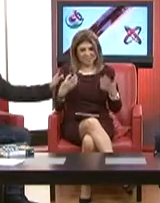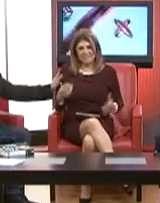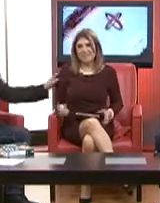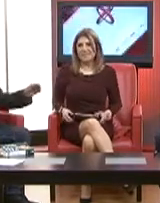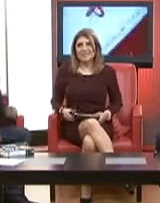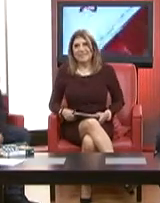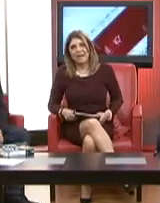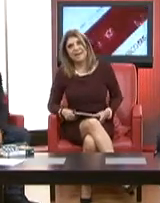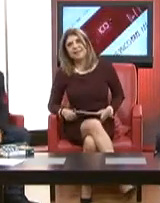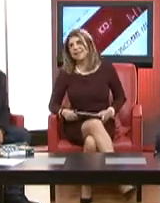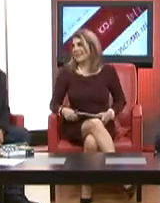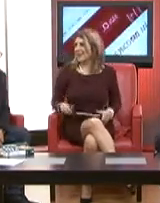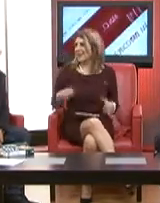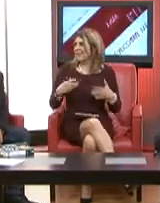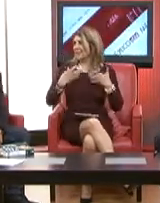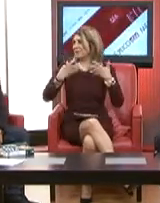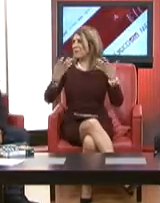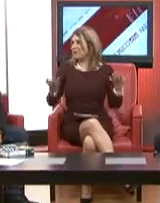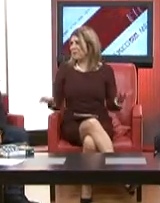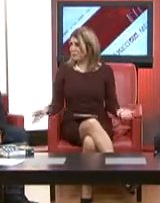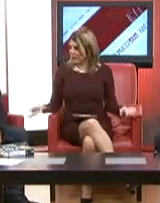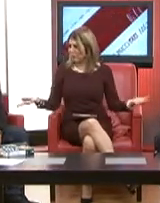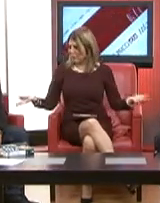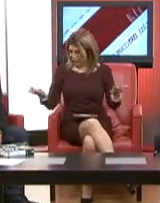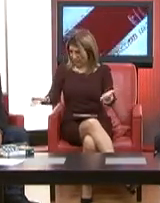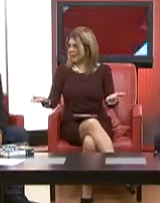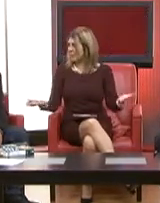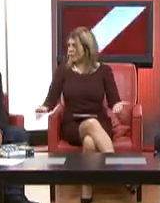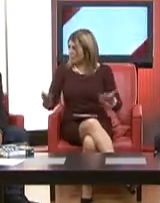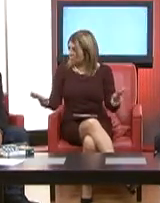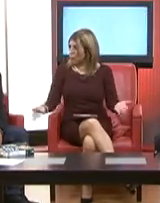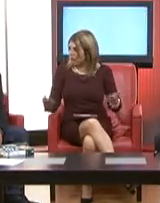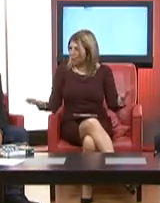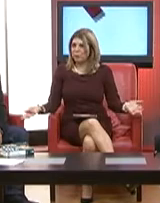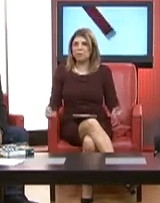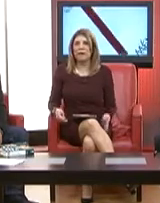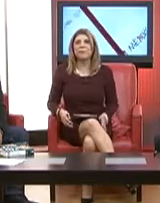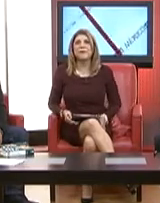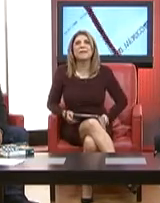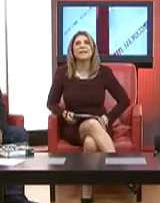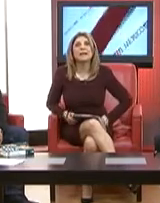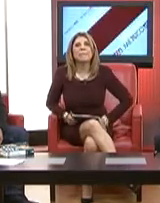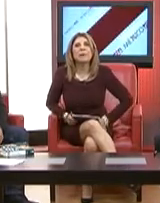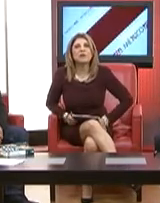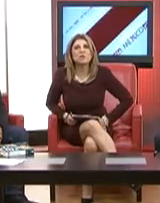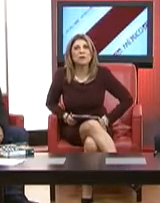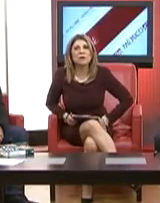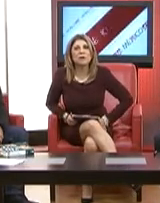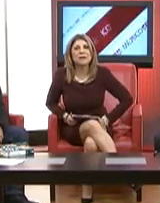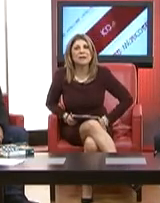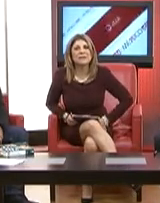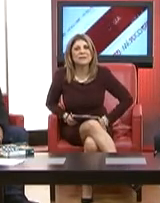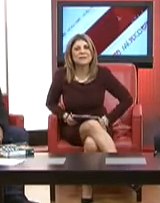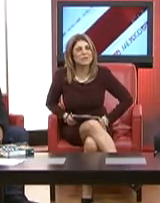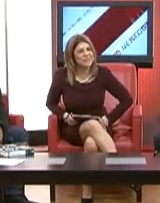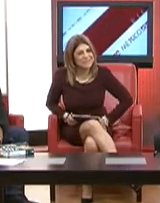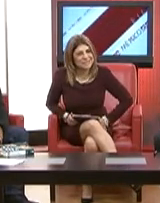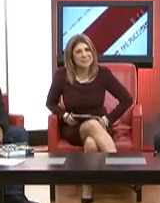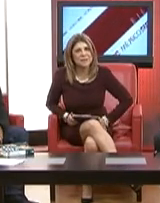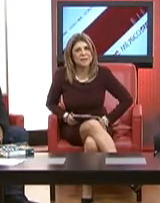a tratar de subir el espíritu, claro, la literatura, la cultura, en fin. Pero sobre todas